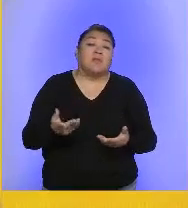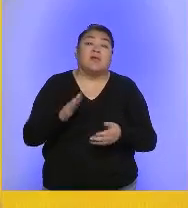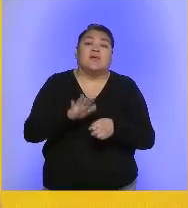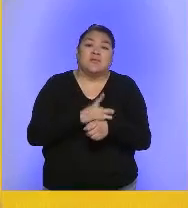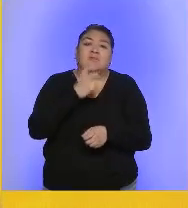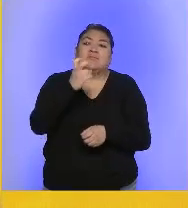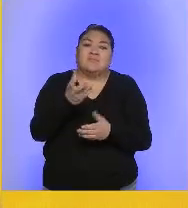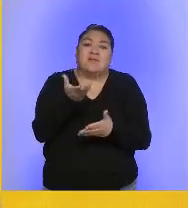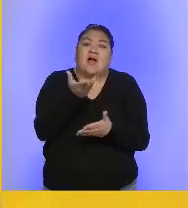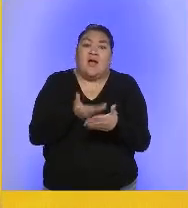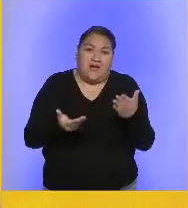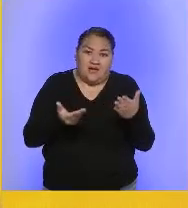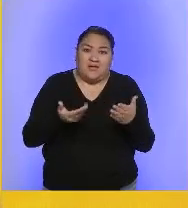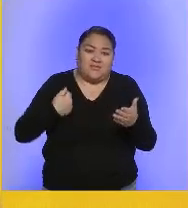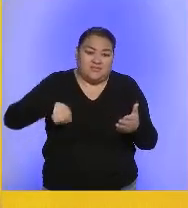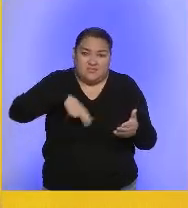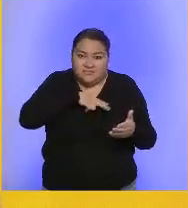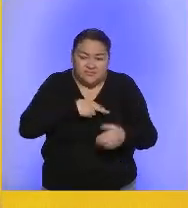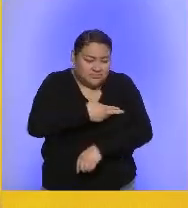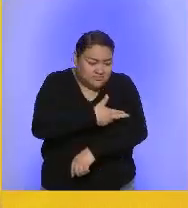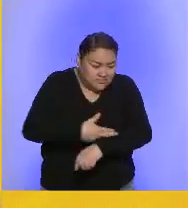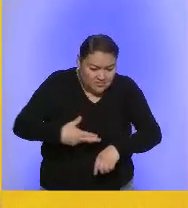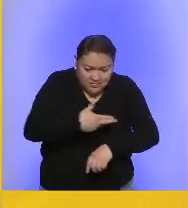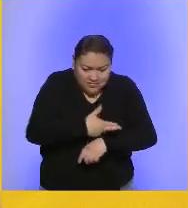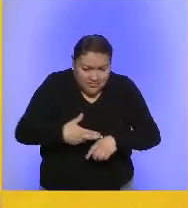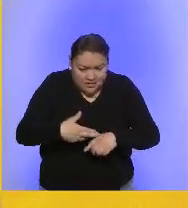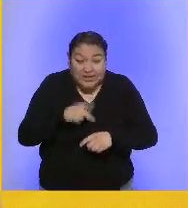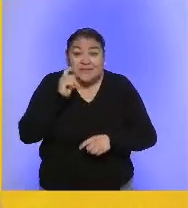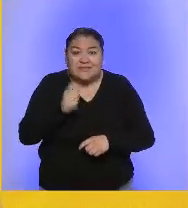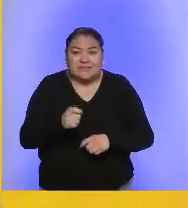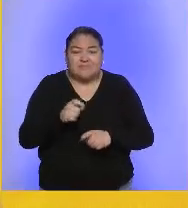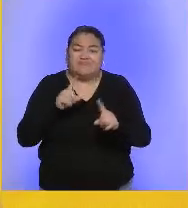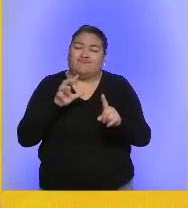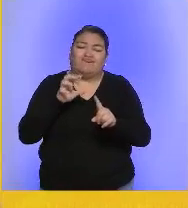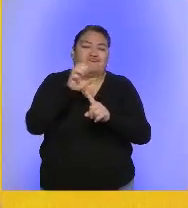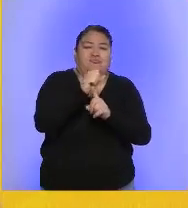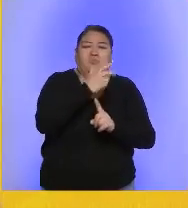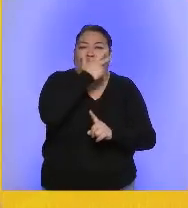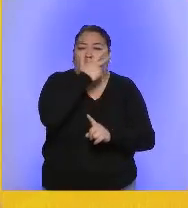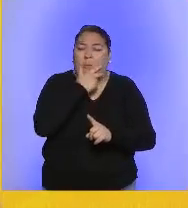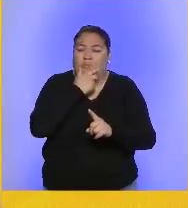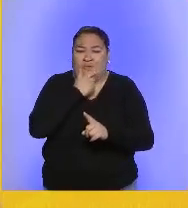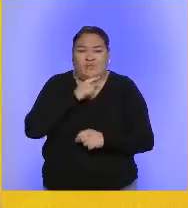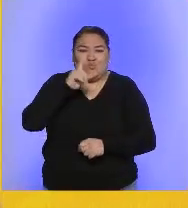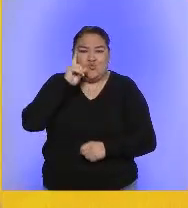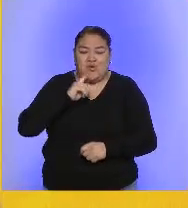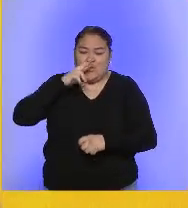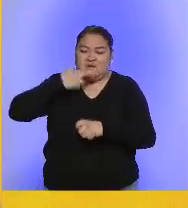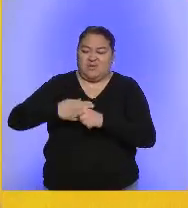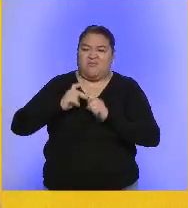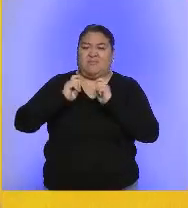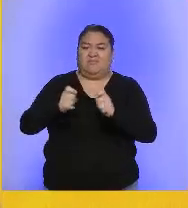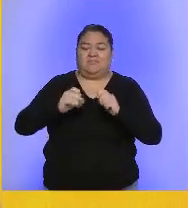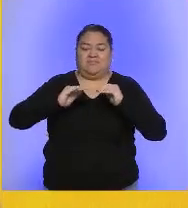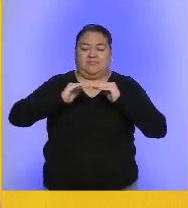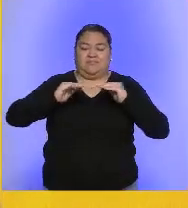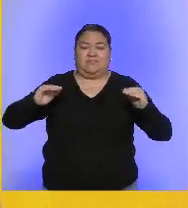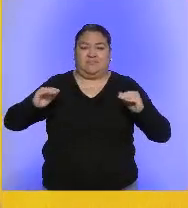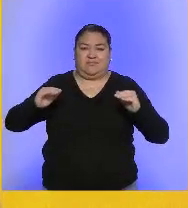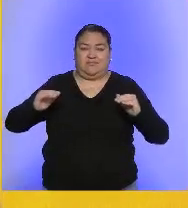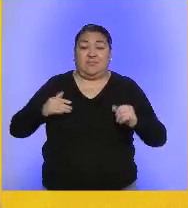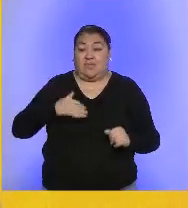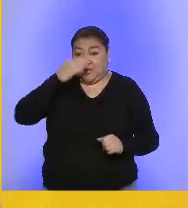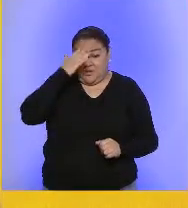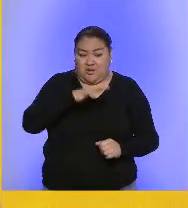se logró la paridad en el ayuntamiento y así tenemos que también de los 20 municipios, 8 mujeres